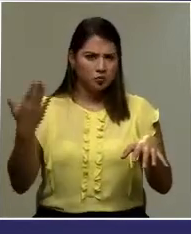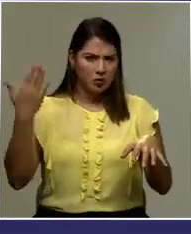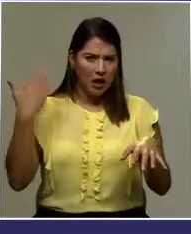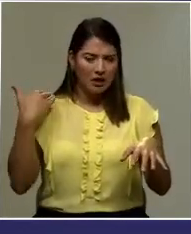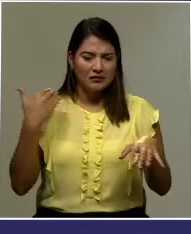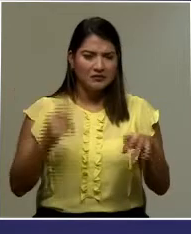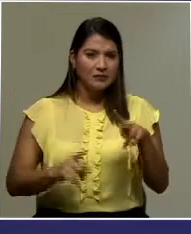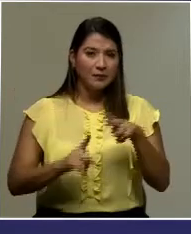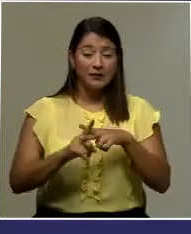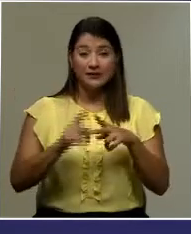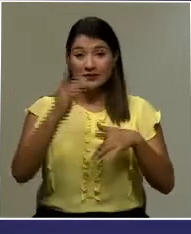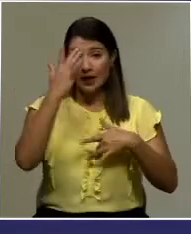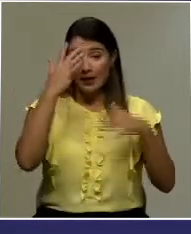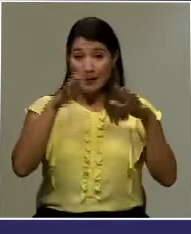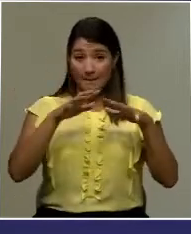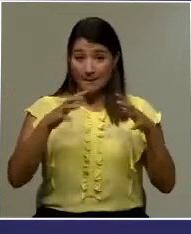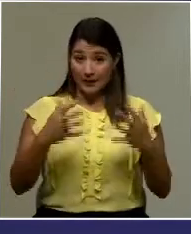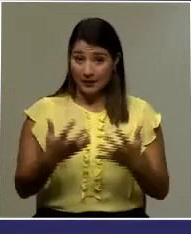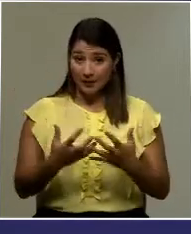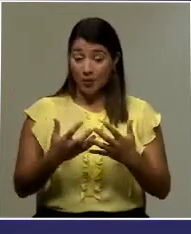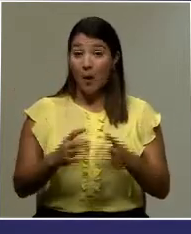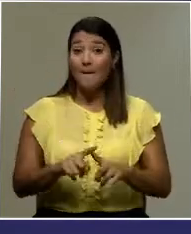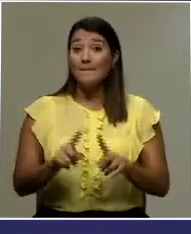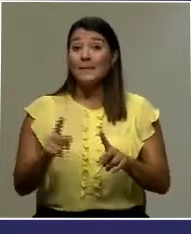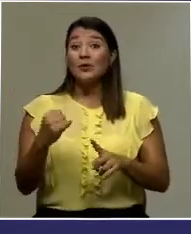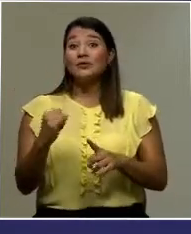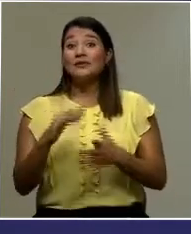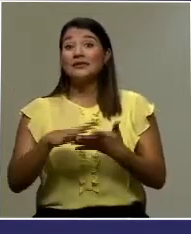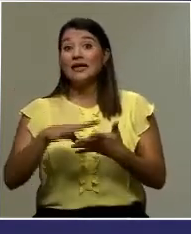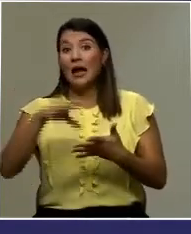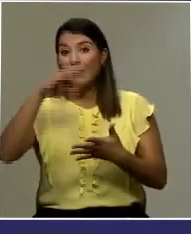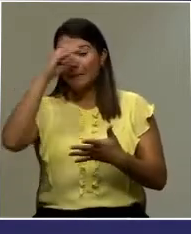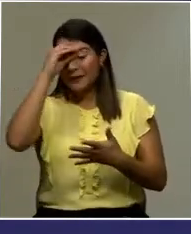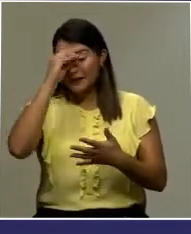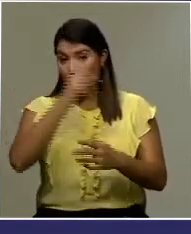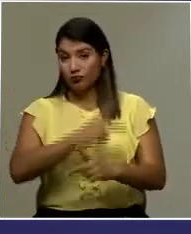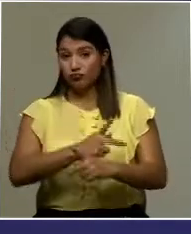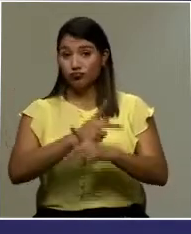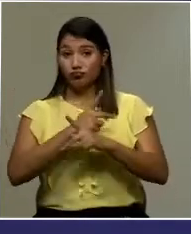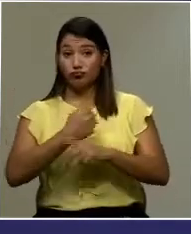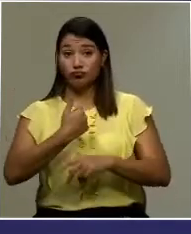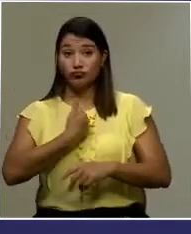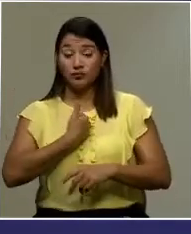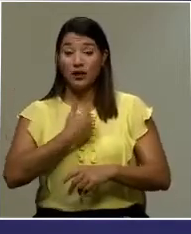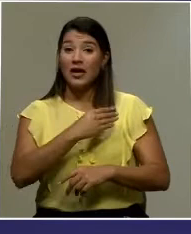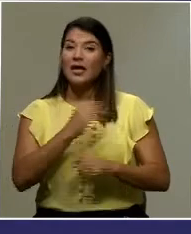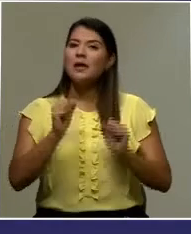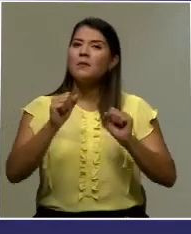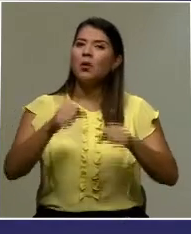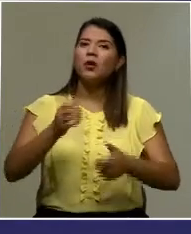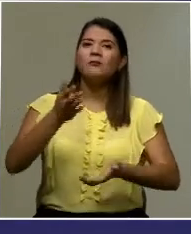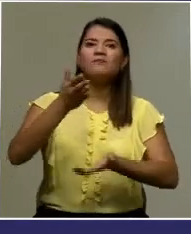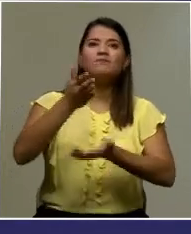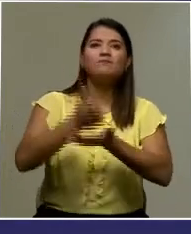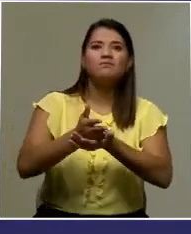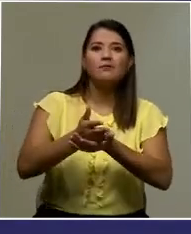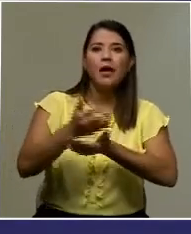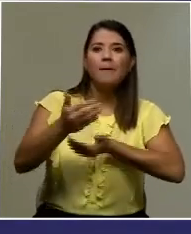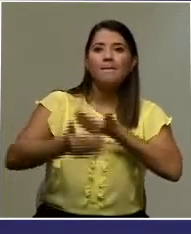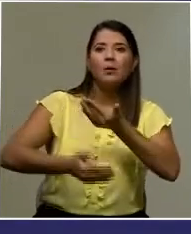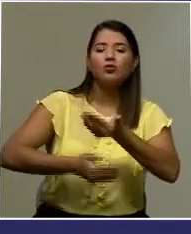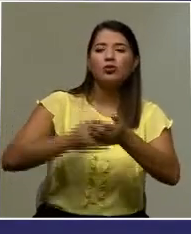antes de la pandemia si aprendemos a protegernos y a cortar la cadena de contagios,